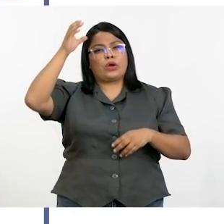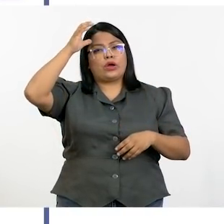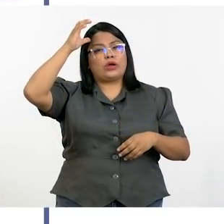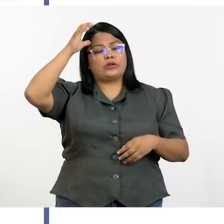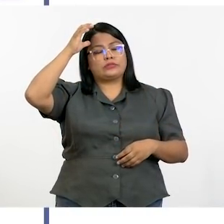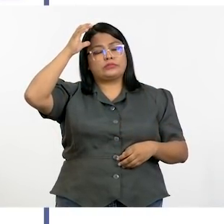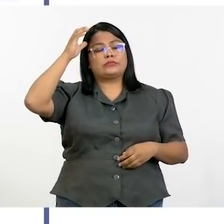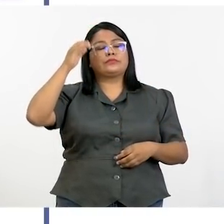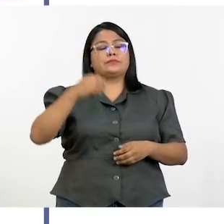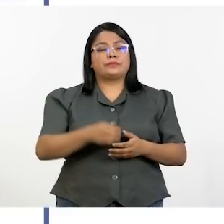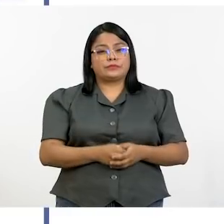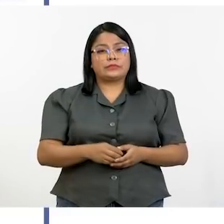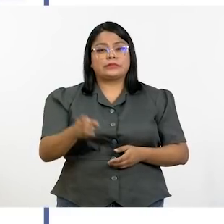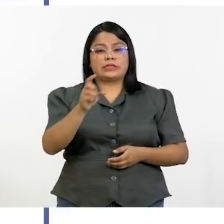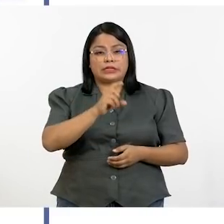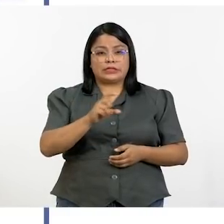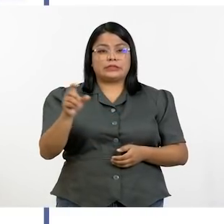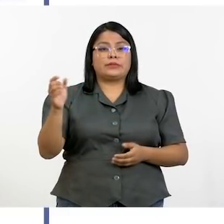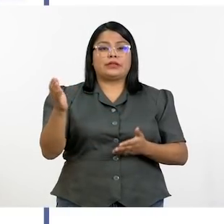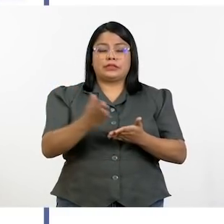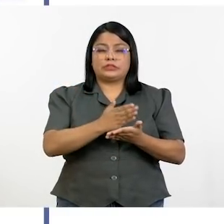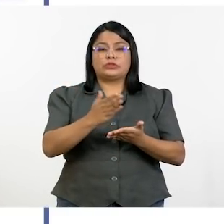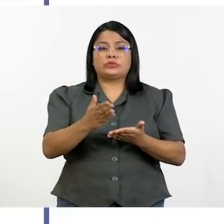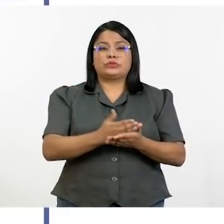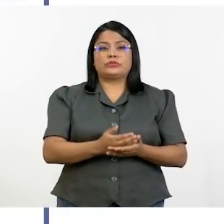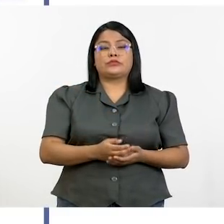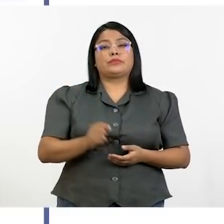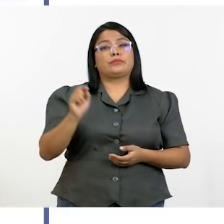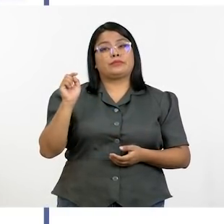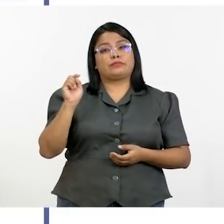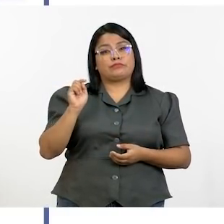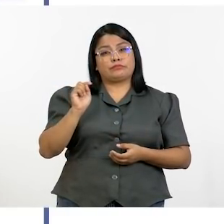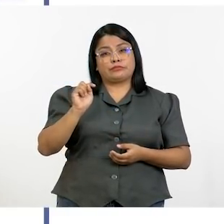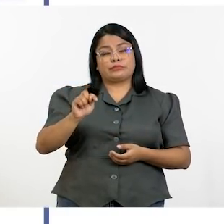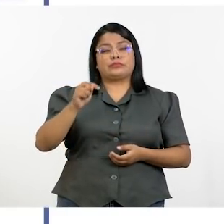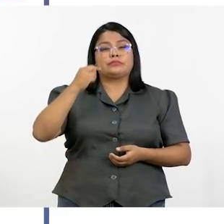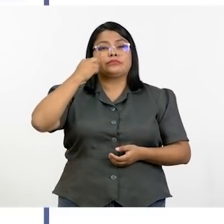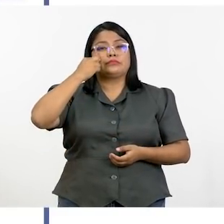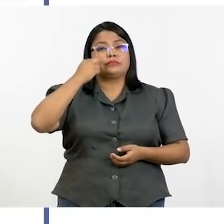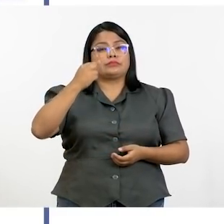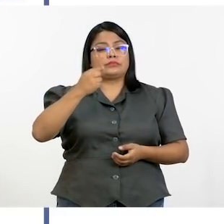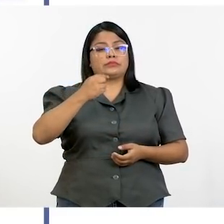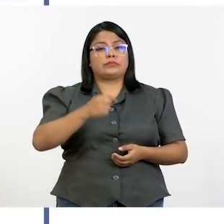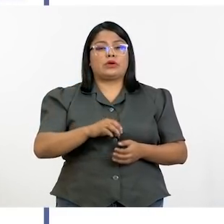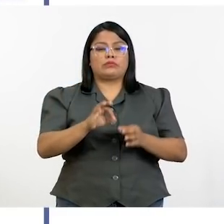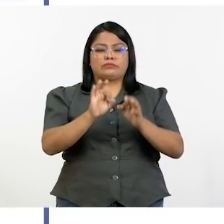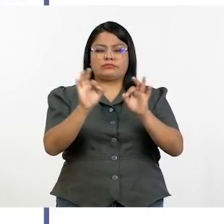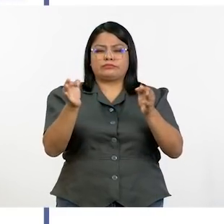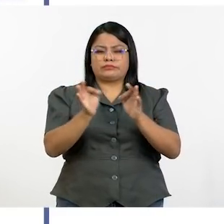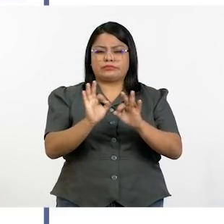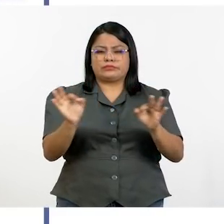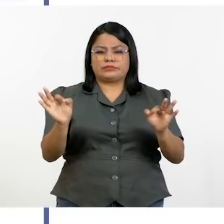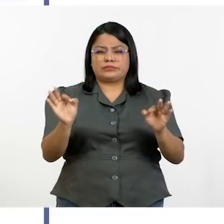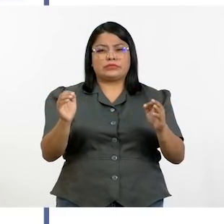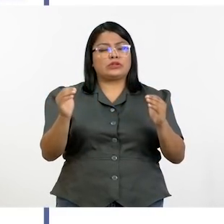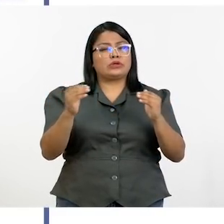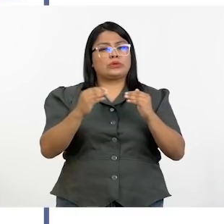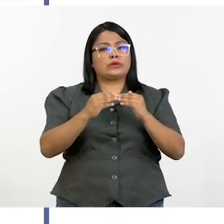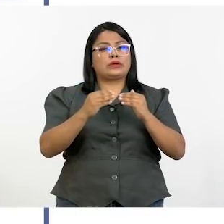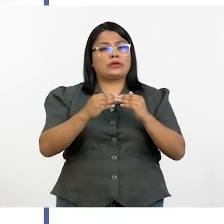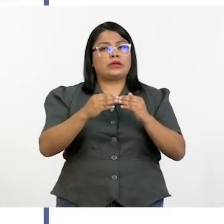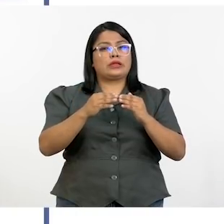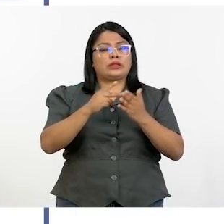conceptuales correspondientes a la semana en estudio. En este apartado se encuentran enunciados como aparecen en el